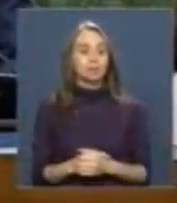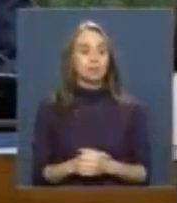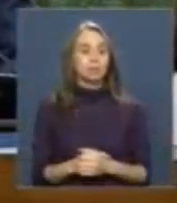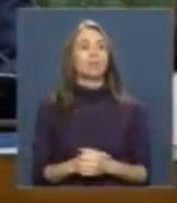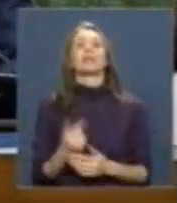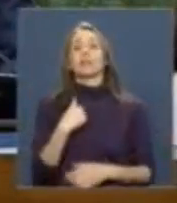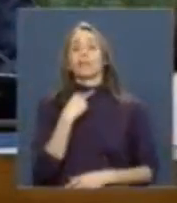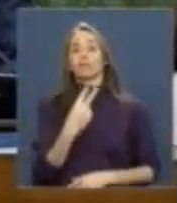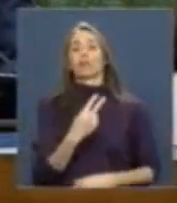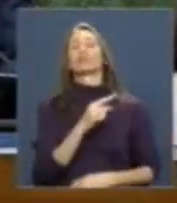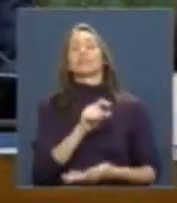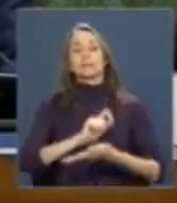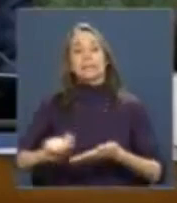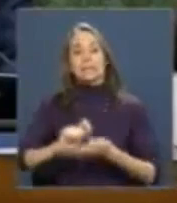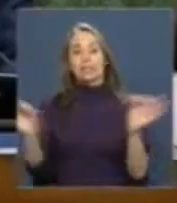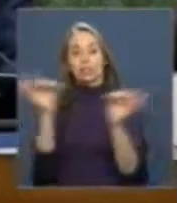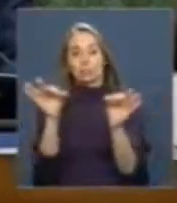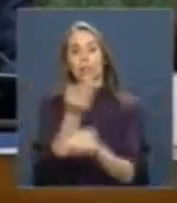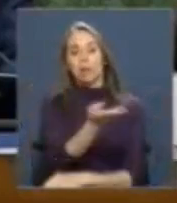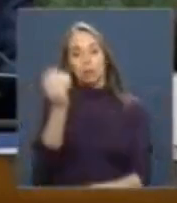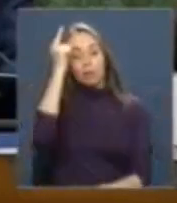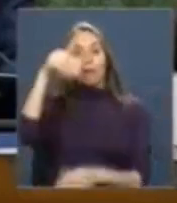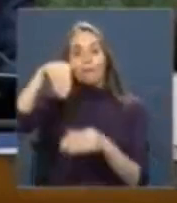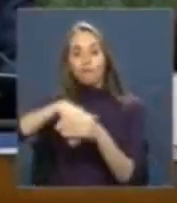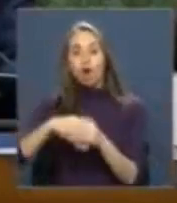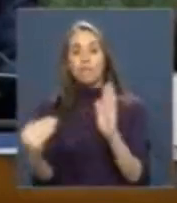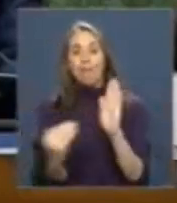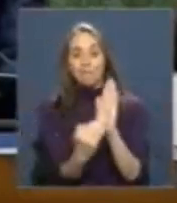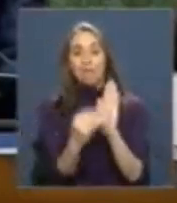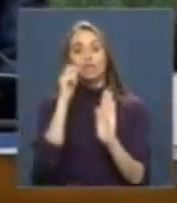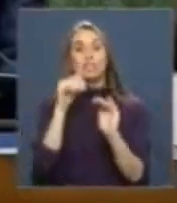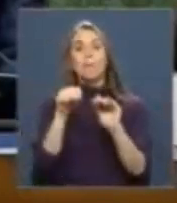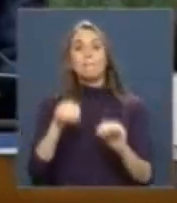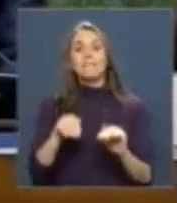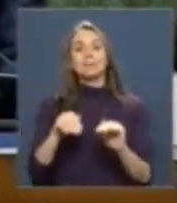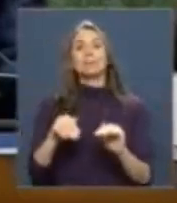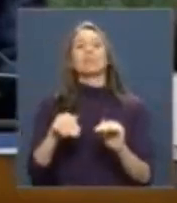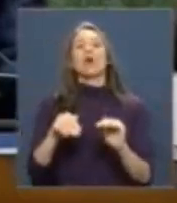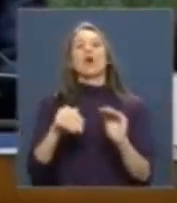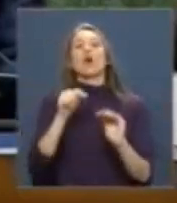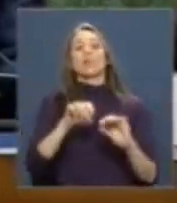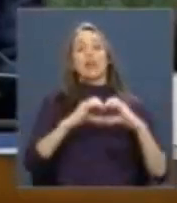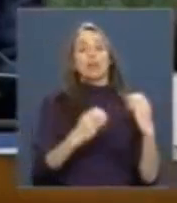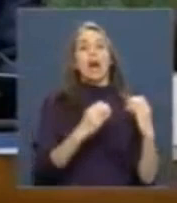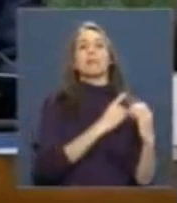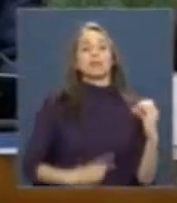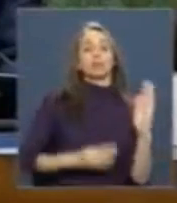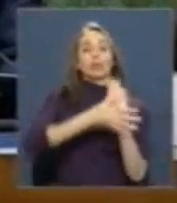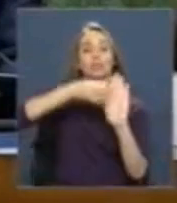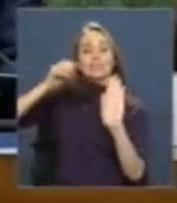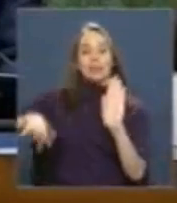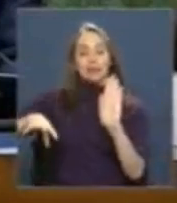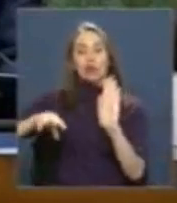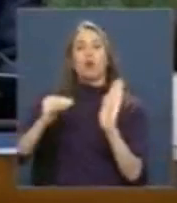probable cámara para que se entienda bien en el que vota a favor vota por mantener la supresión del texto de la cámara que lo que hacía era fijar